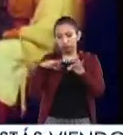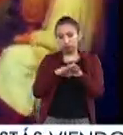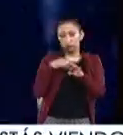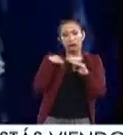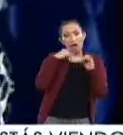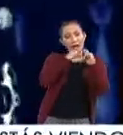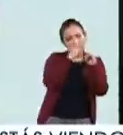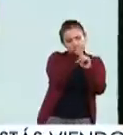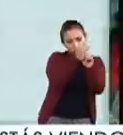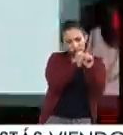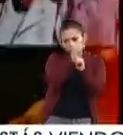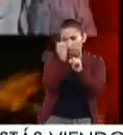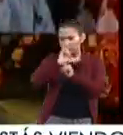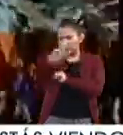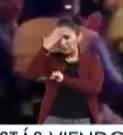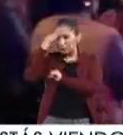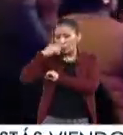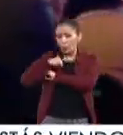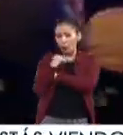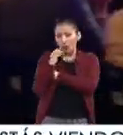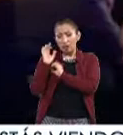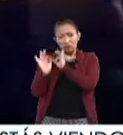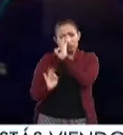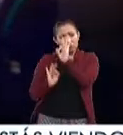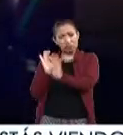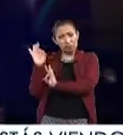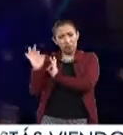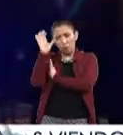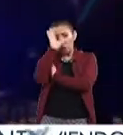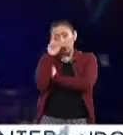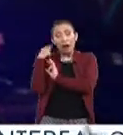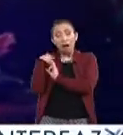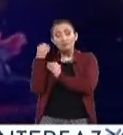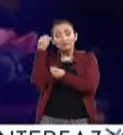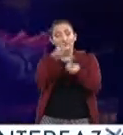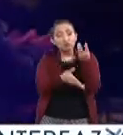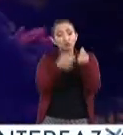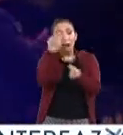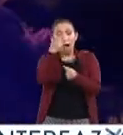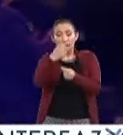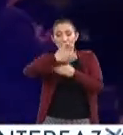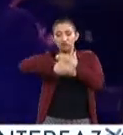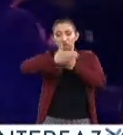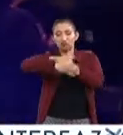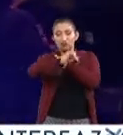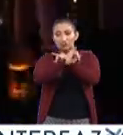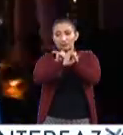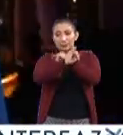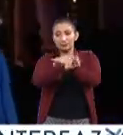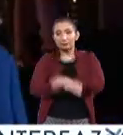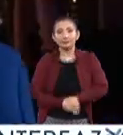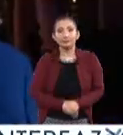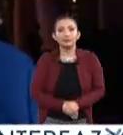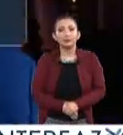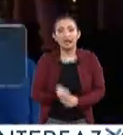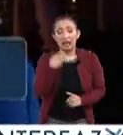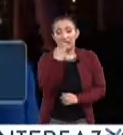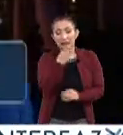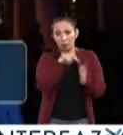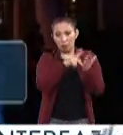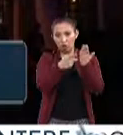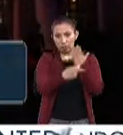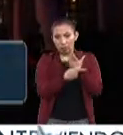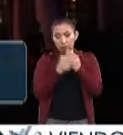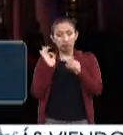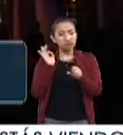de académicos y expertos que resguardan el patrimonio cultural tienen como resultado este acervo digital. Bueno, este proyecto, yo